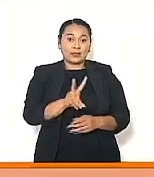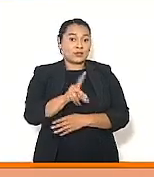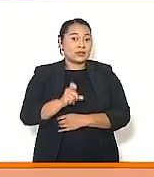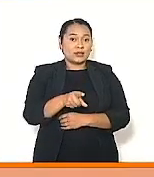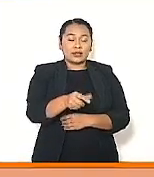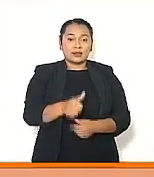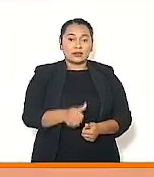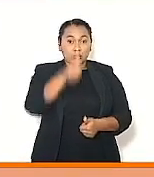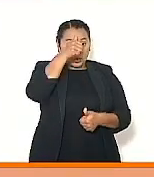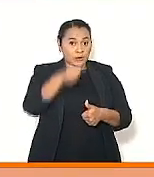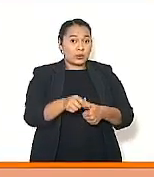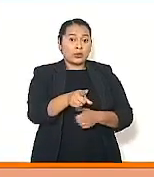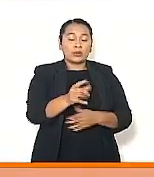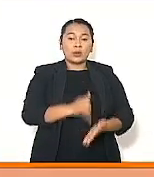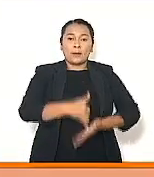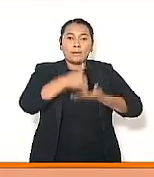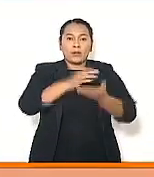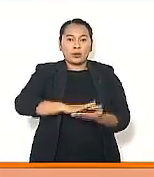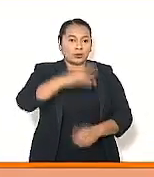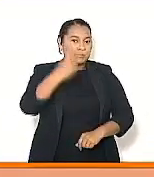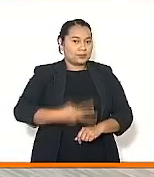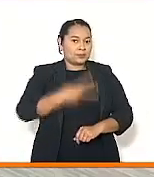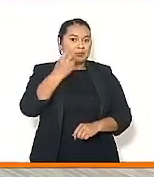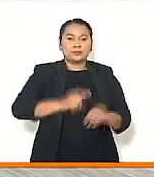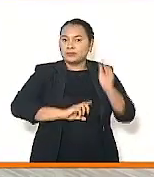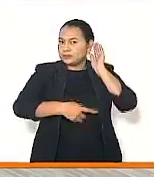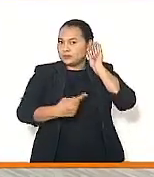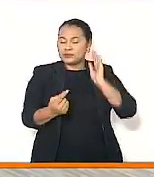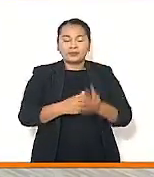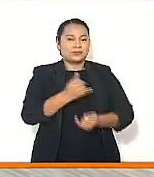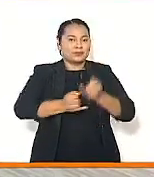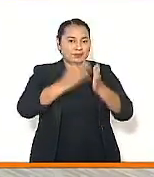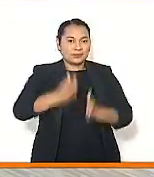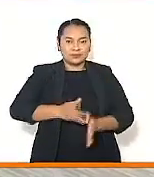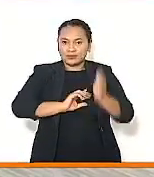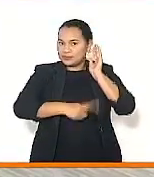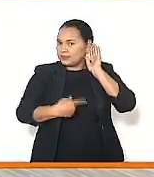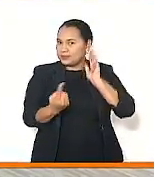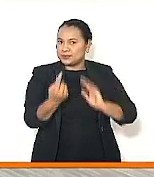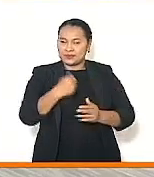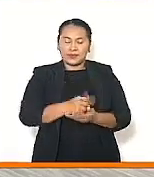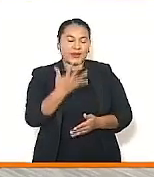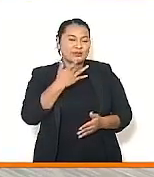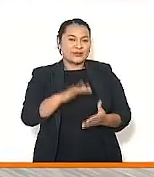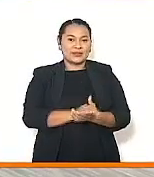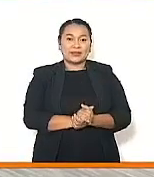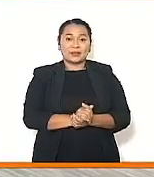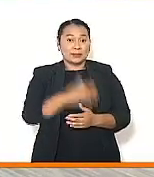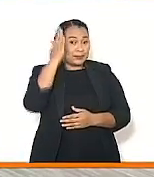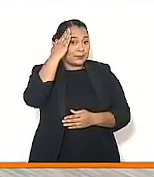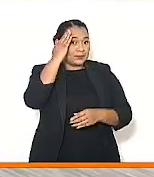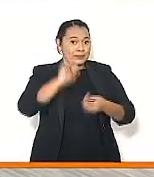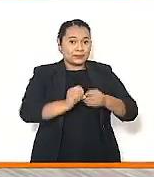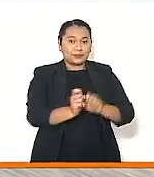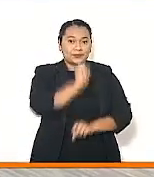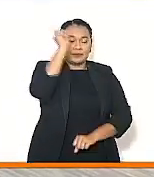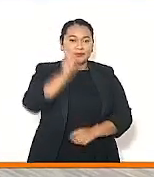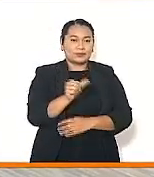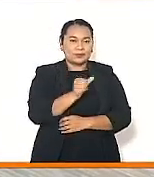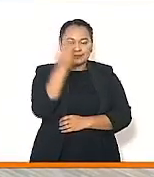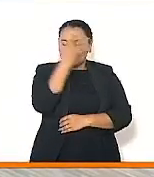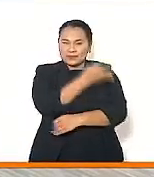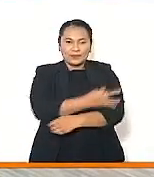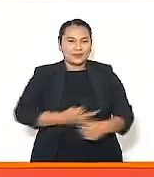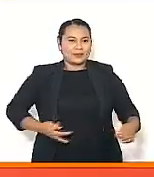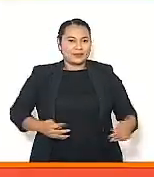2X, recuerda, tu premio se multiplica por 2 en diaria, pero si sos jugador para más 1, te deseo muchísima suerte. El número favorecido en esta hermosa